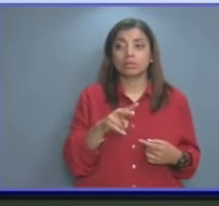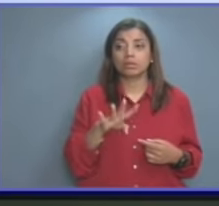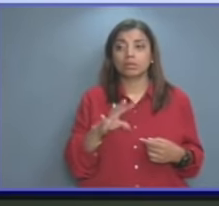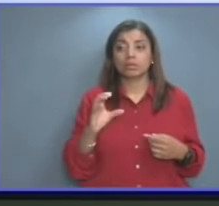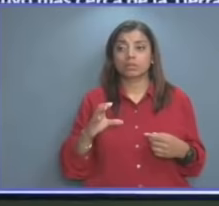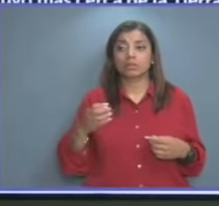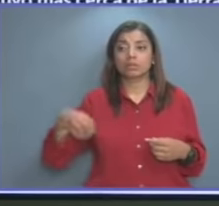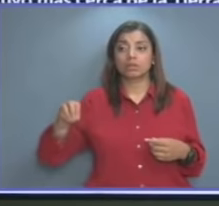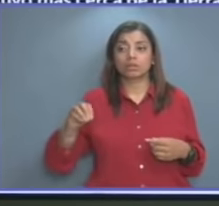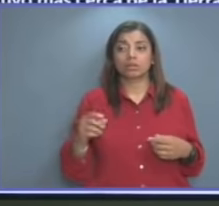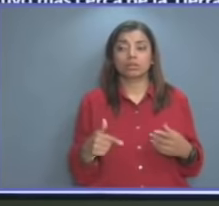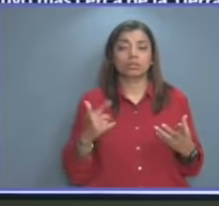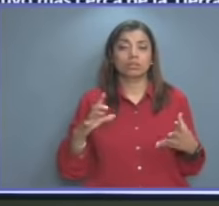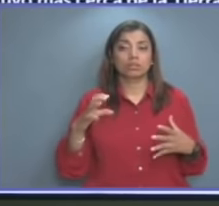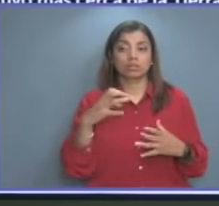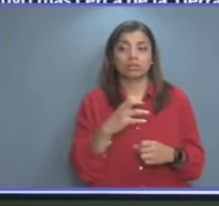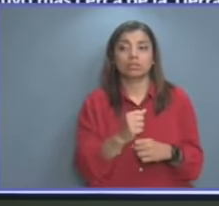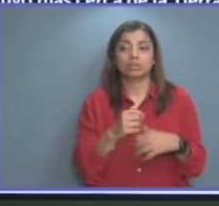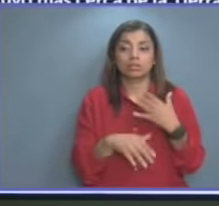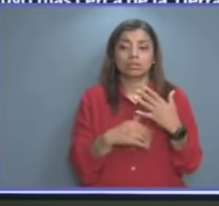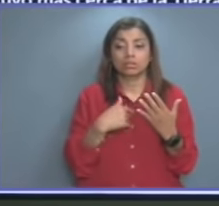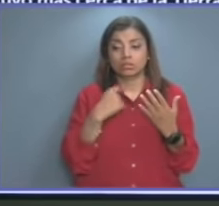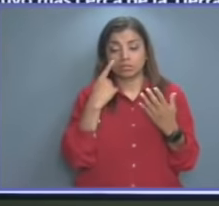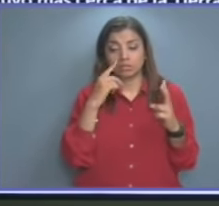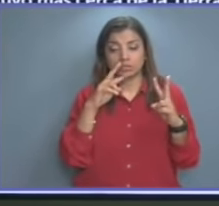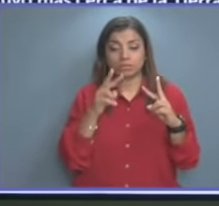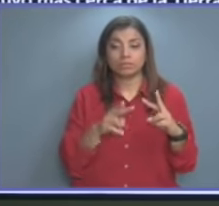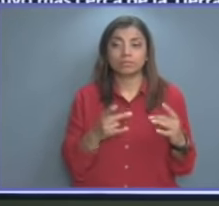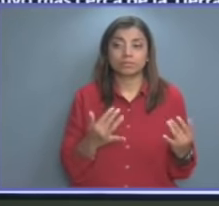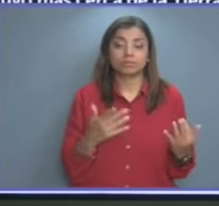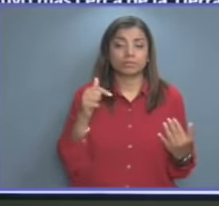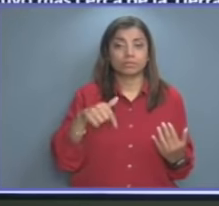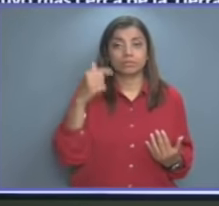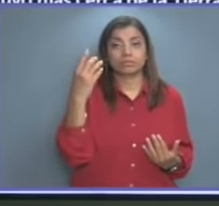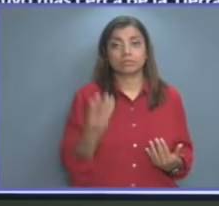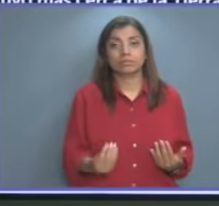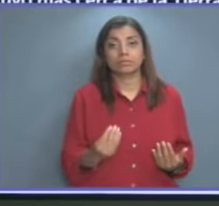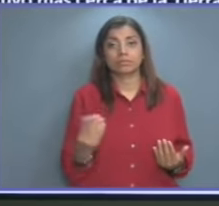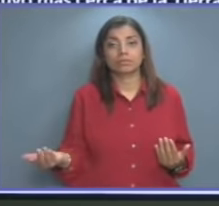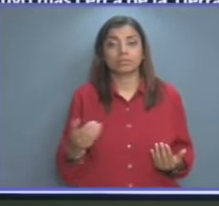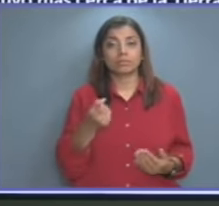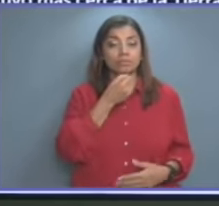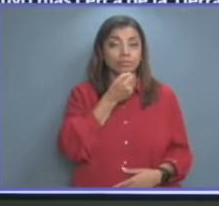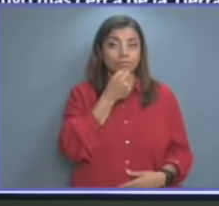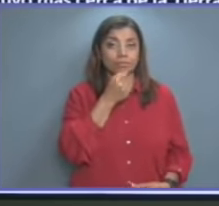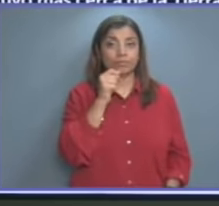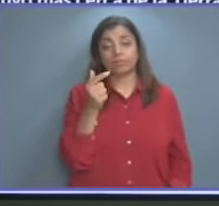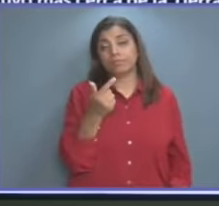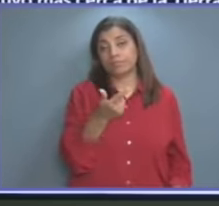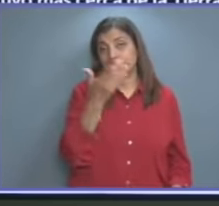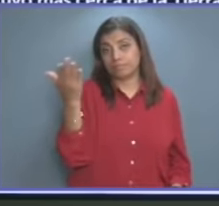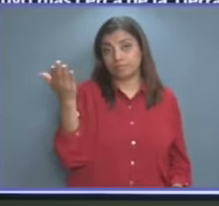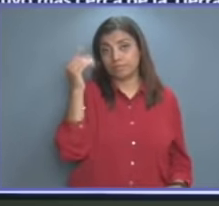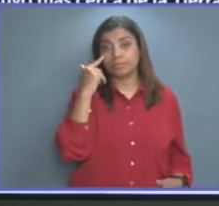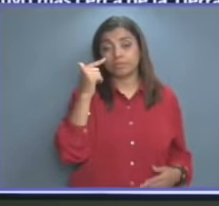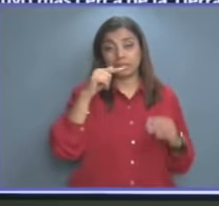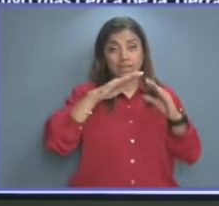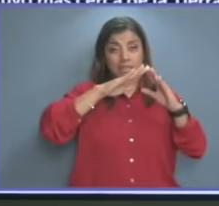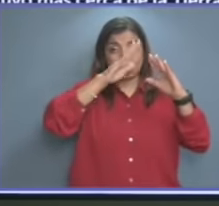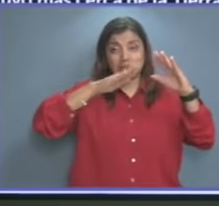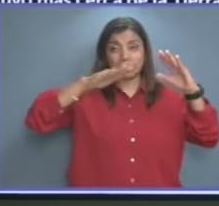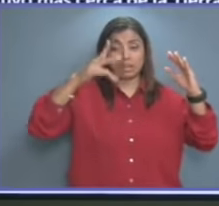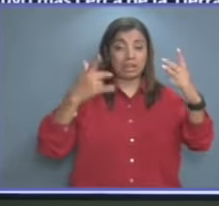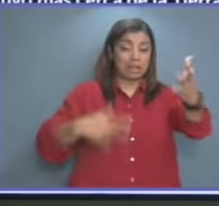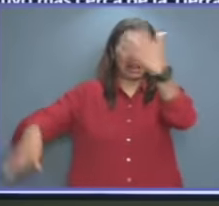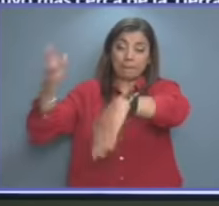celsios en el resumen de pronóstico marítimo costero estamos esperando para este día está en la mente en varias vivas que va a generar inundaciones en la parte alta de las